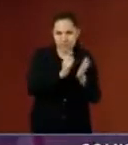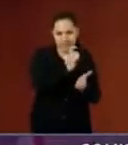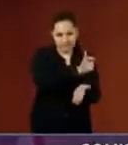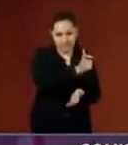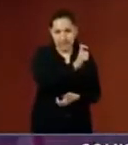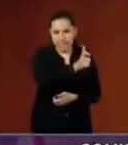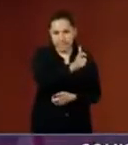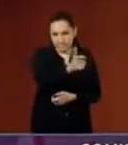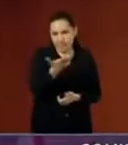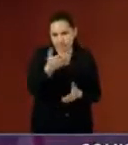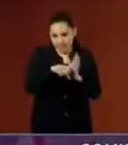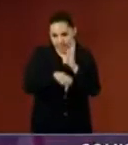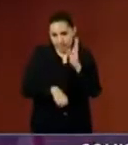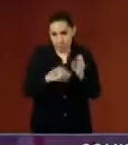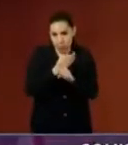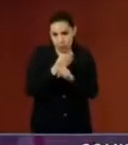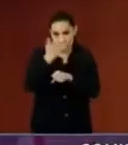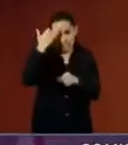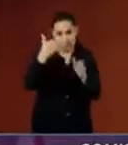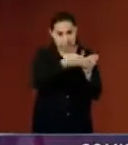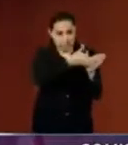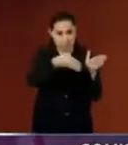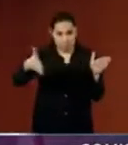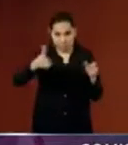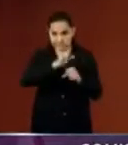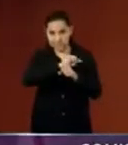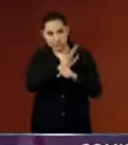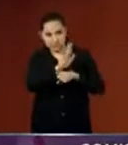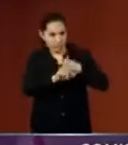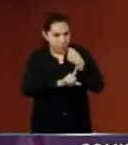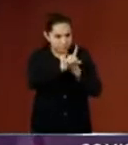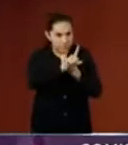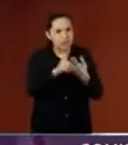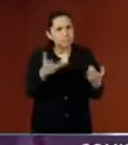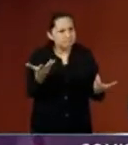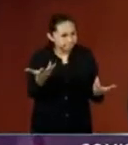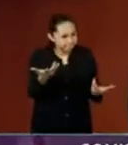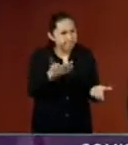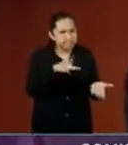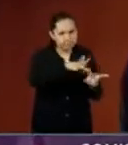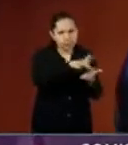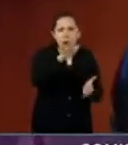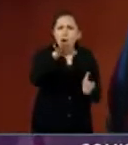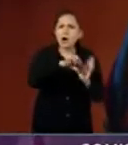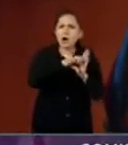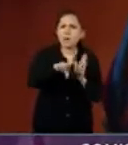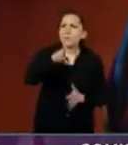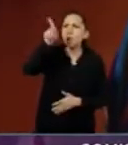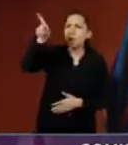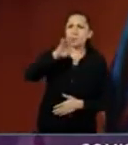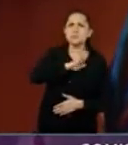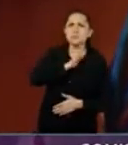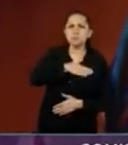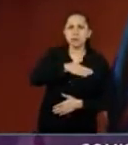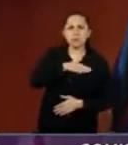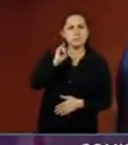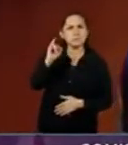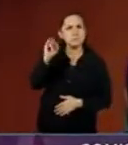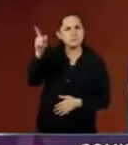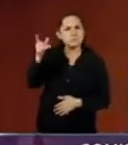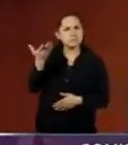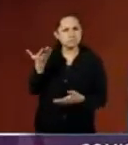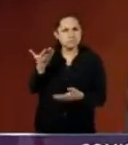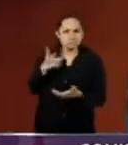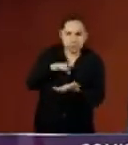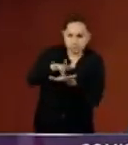Esta iniciativa ya se implementa en países como en España. Se suma a la propuesta impulsada por distintas organizaciones de la